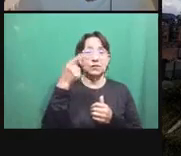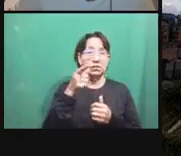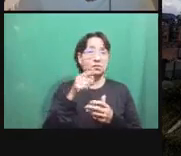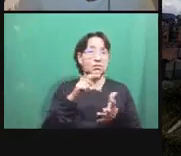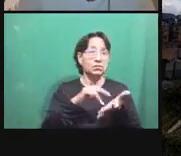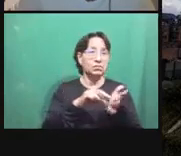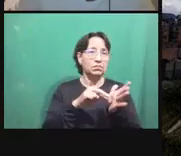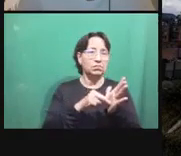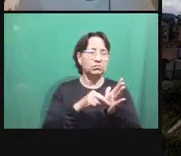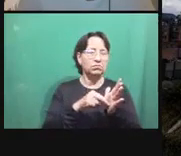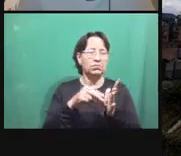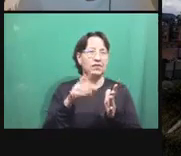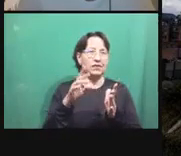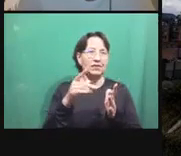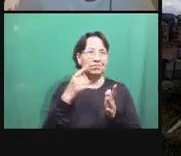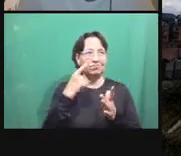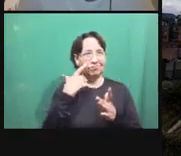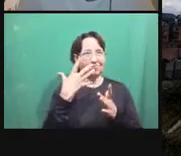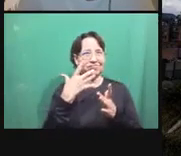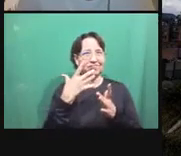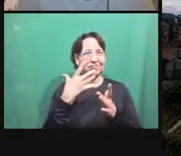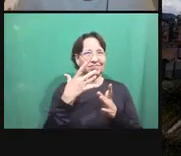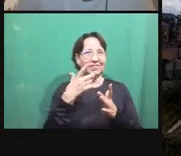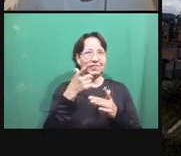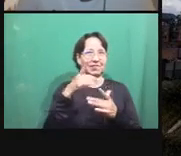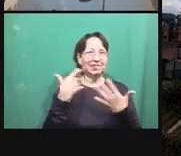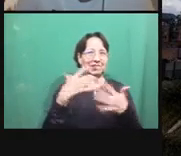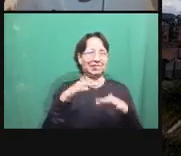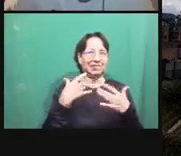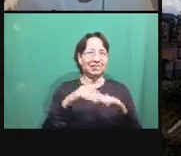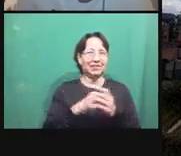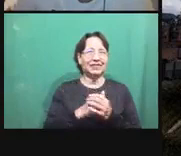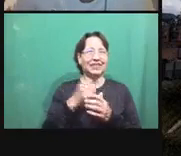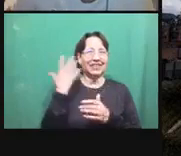un protagonista de lo que era el paro.